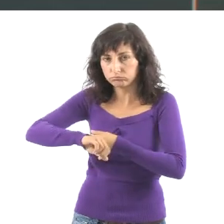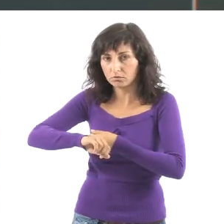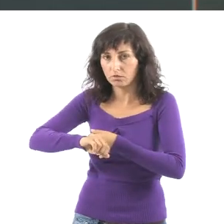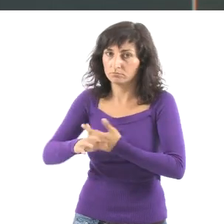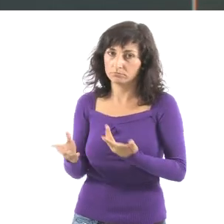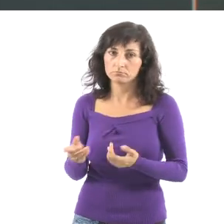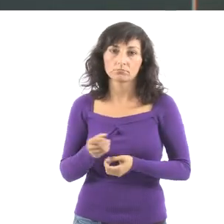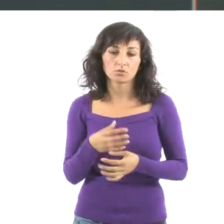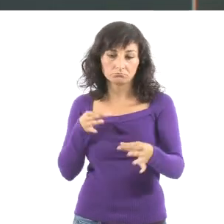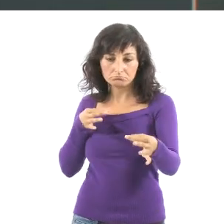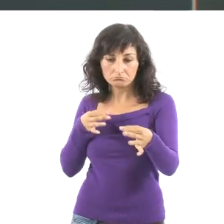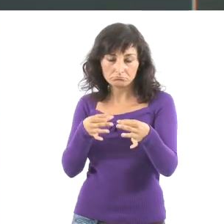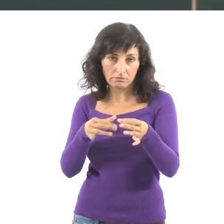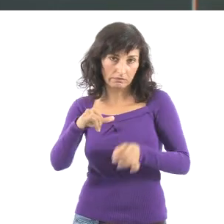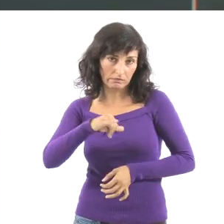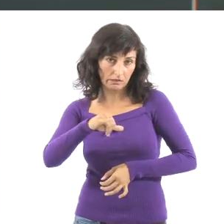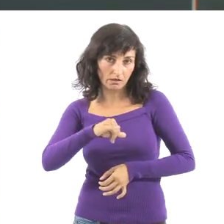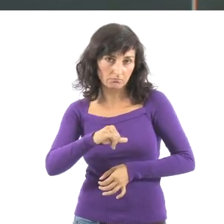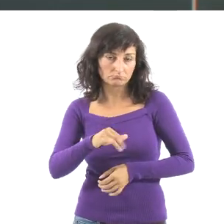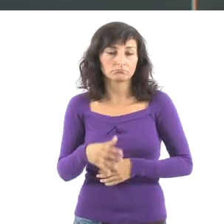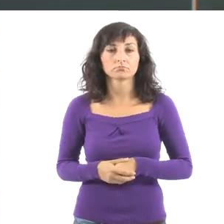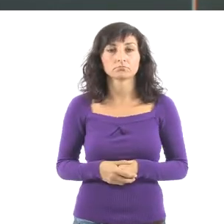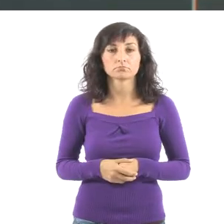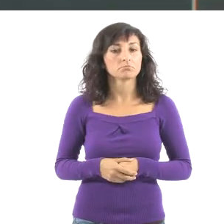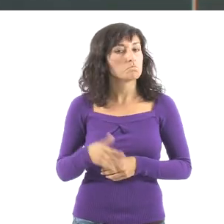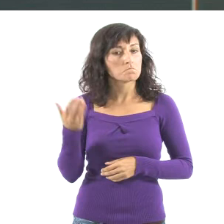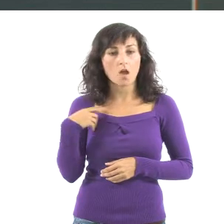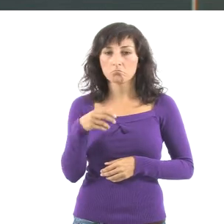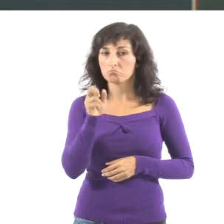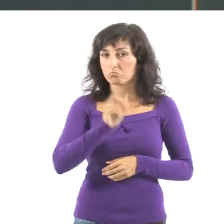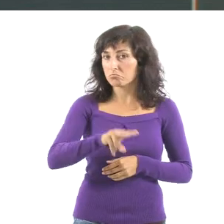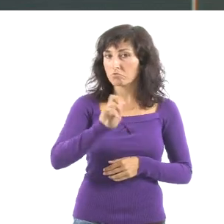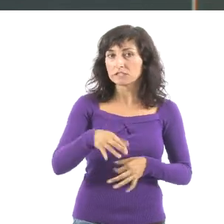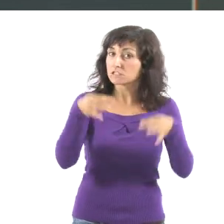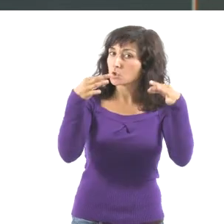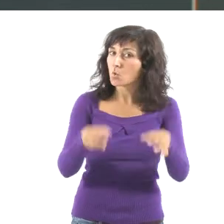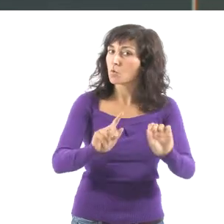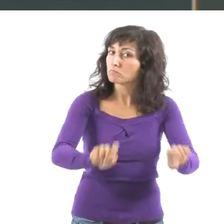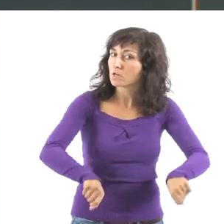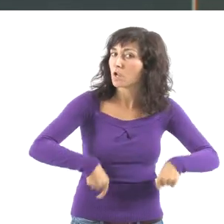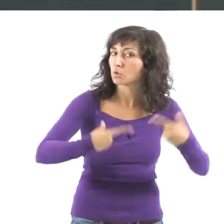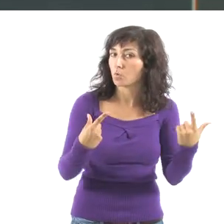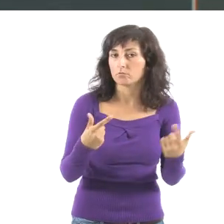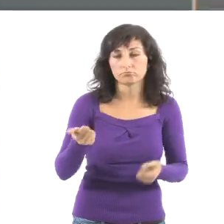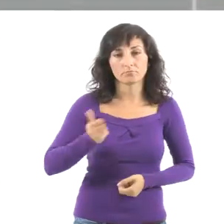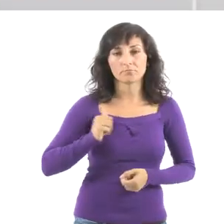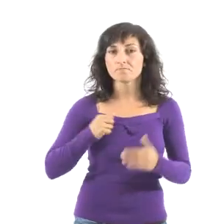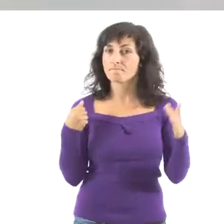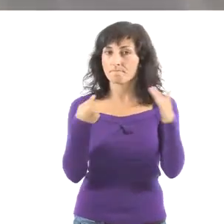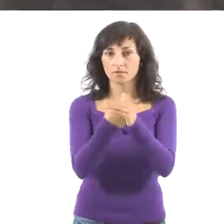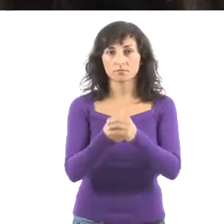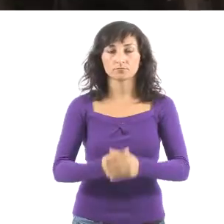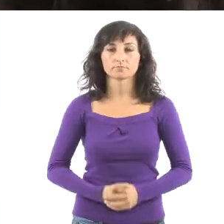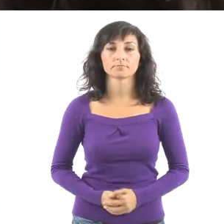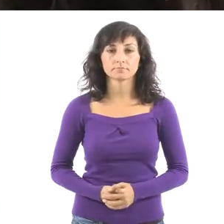de desplazamiento. Conseguiremos que dicho recorrido sea seguro, sea fluido y sea eficaz.